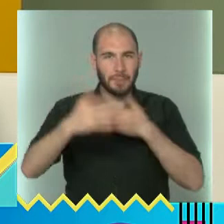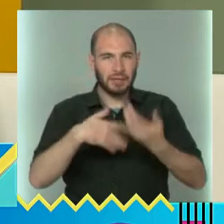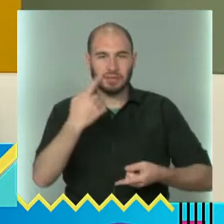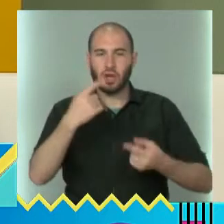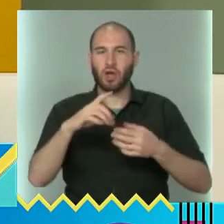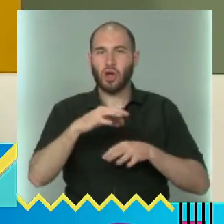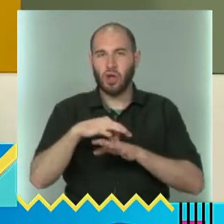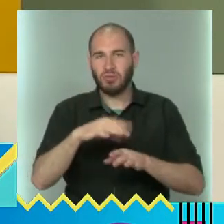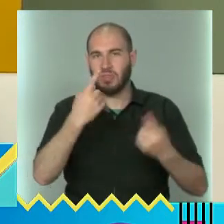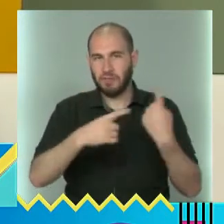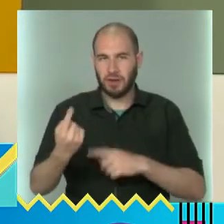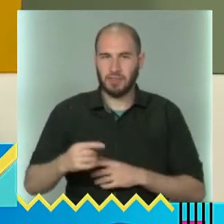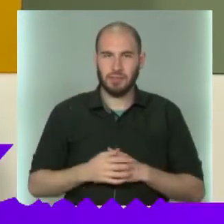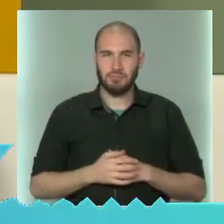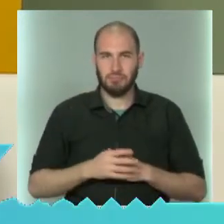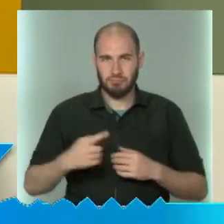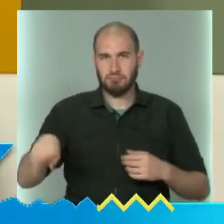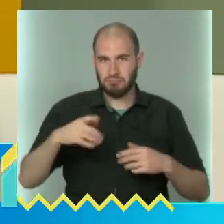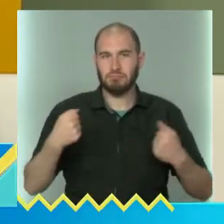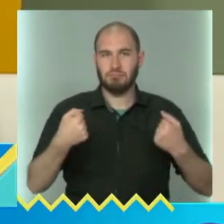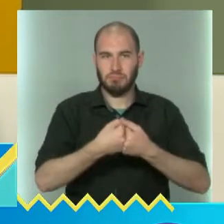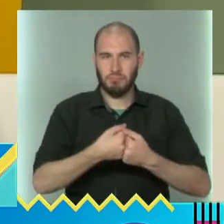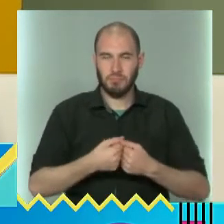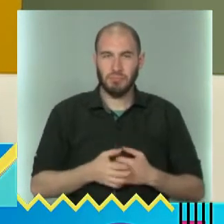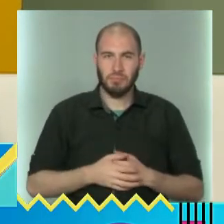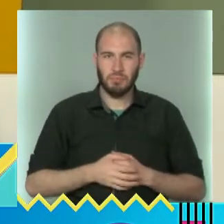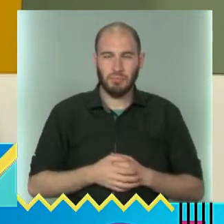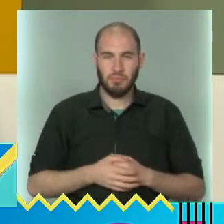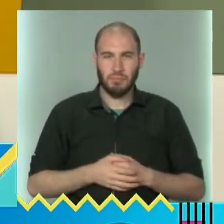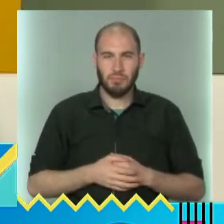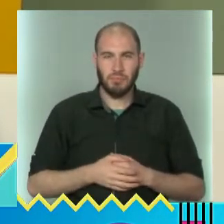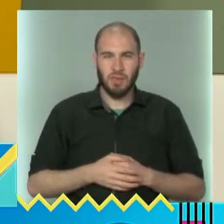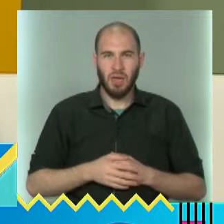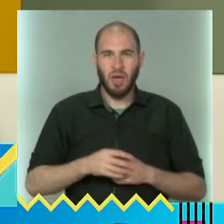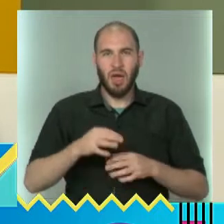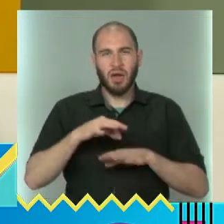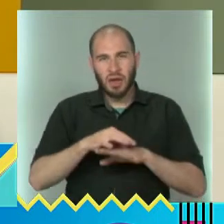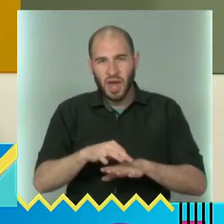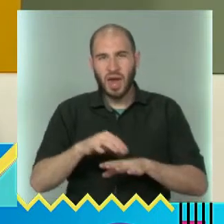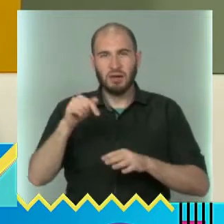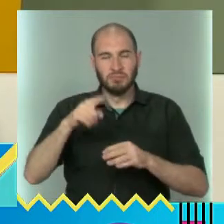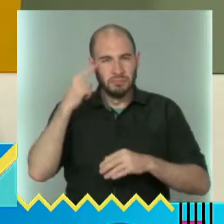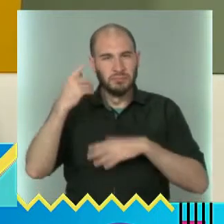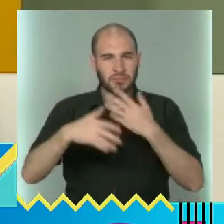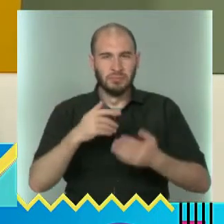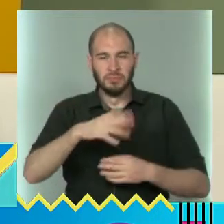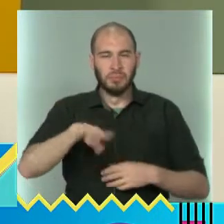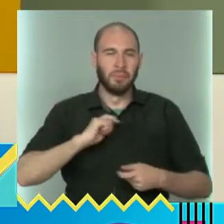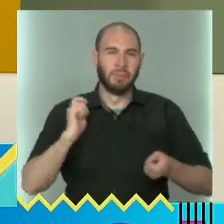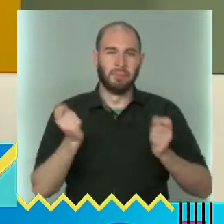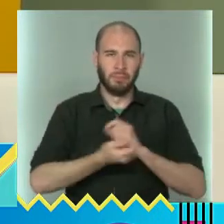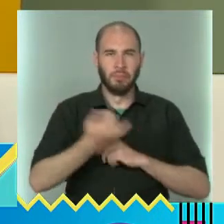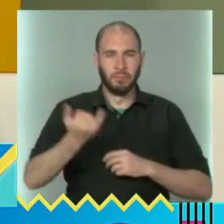coach. Creo que vamos a estar de acuerdo todos que cuando se forma un coach hay un espacio de